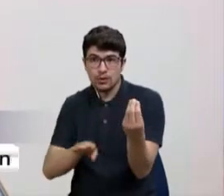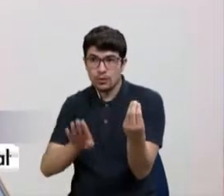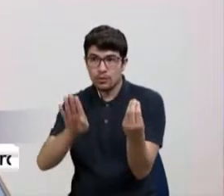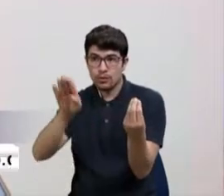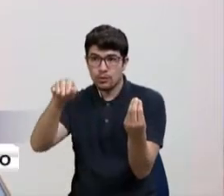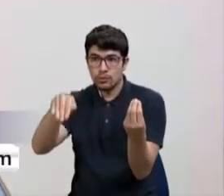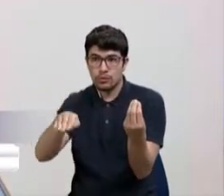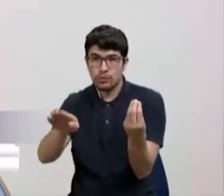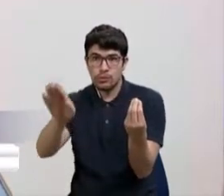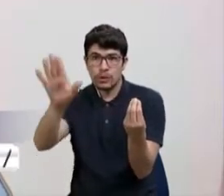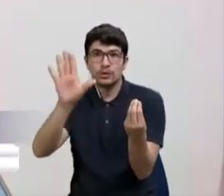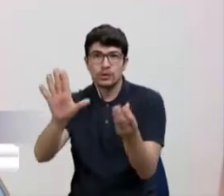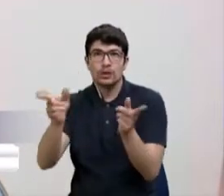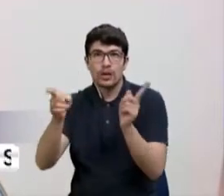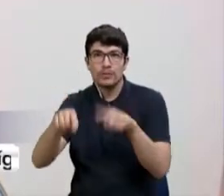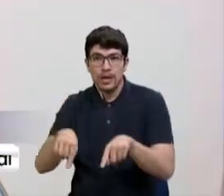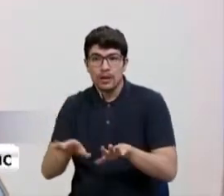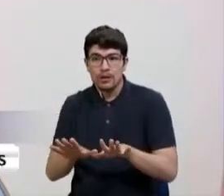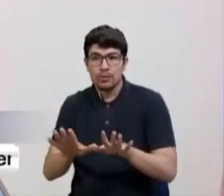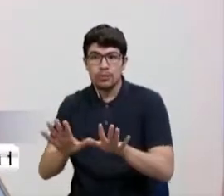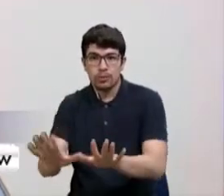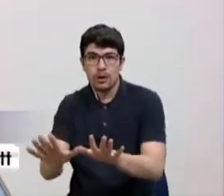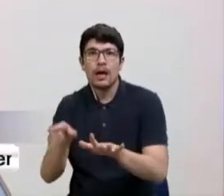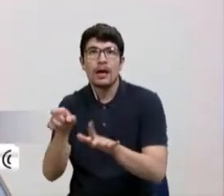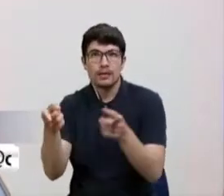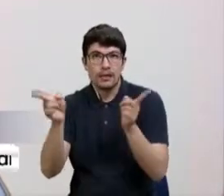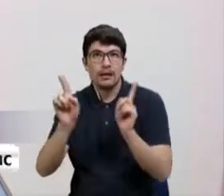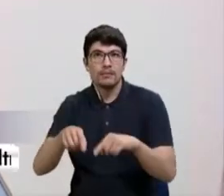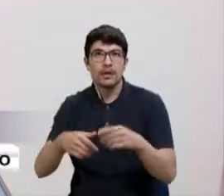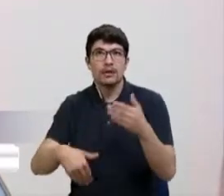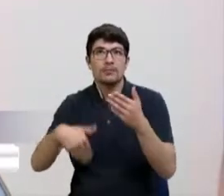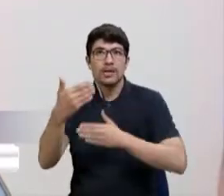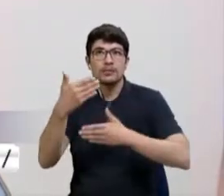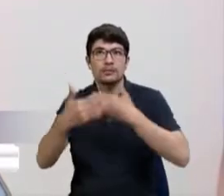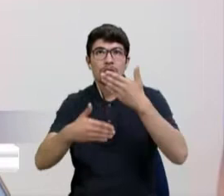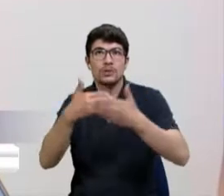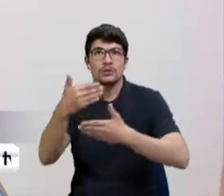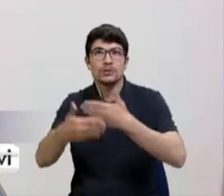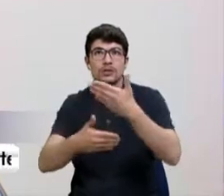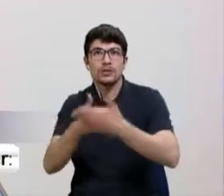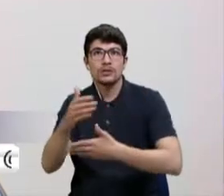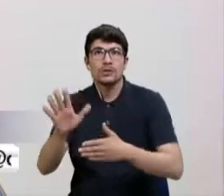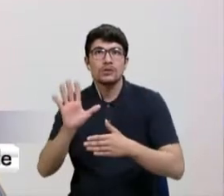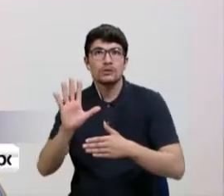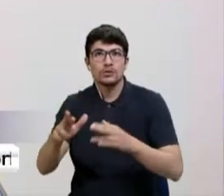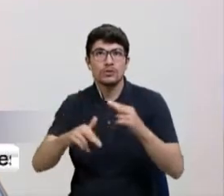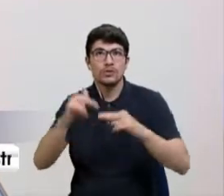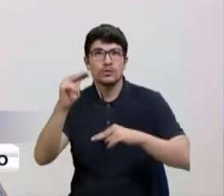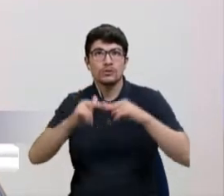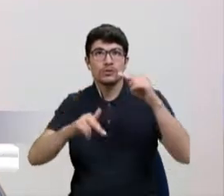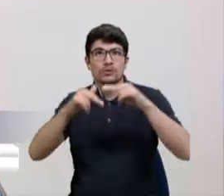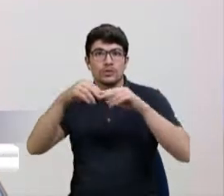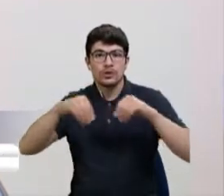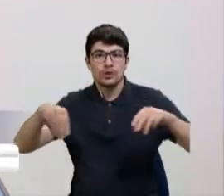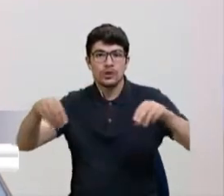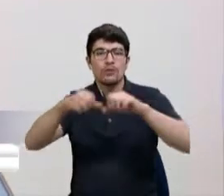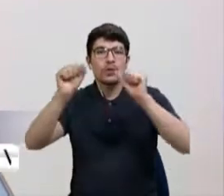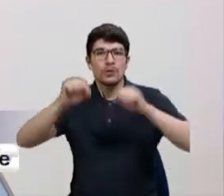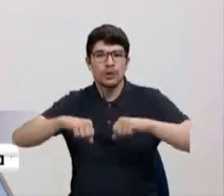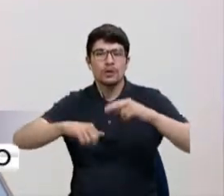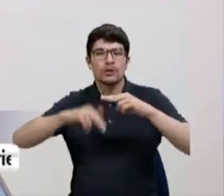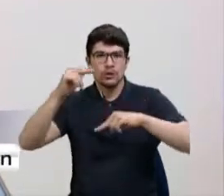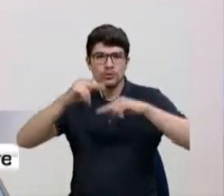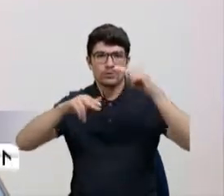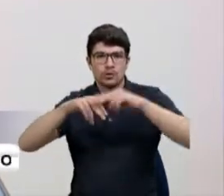unas rampas de frenado, que también se va a arrancar el proceso de consecución del predio para construir esas rampas